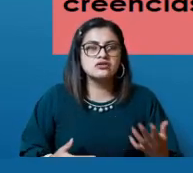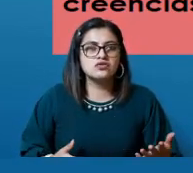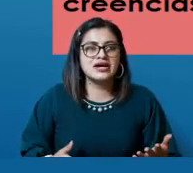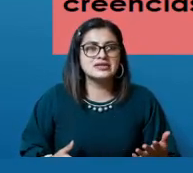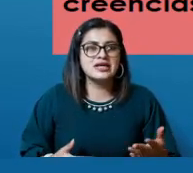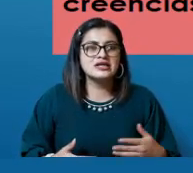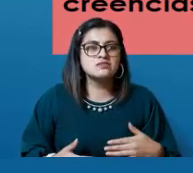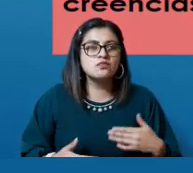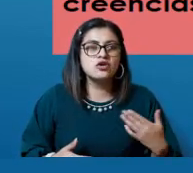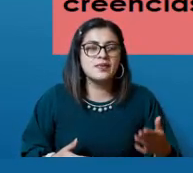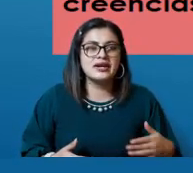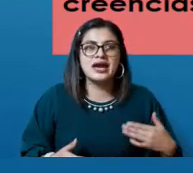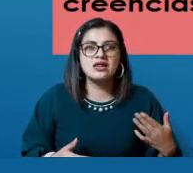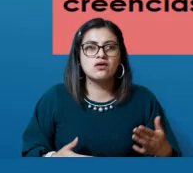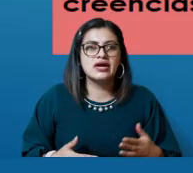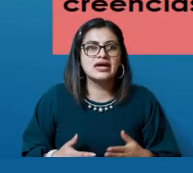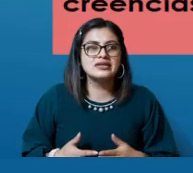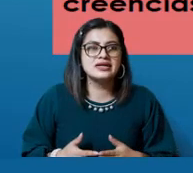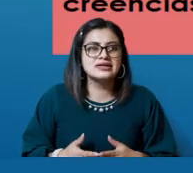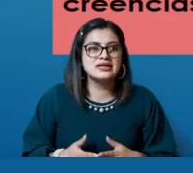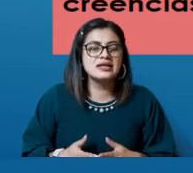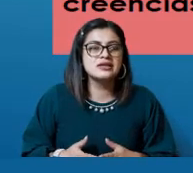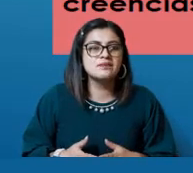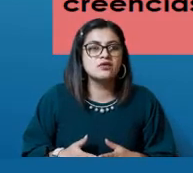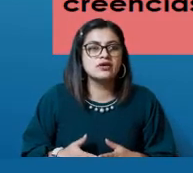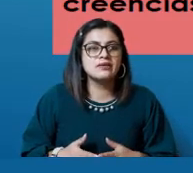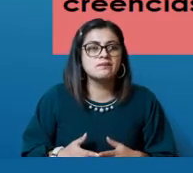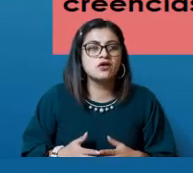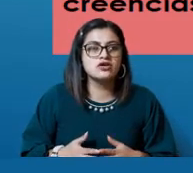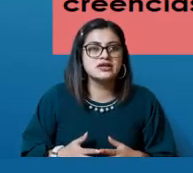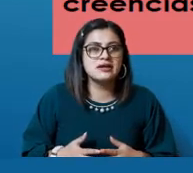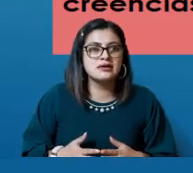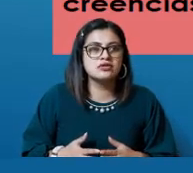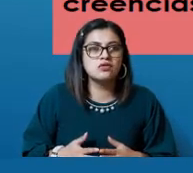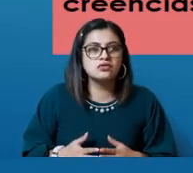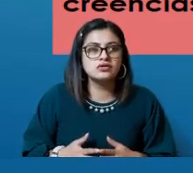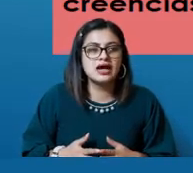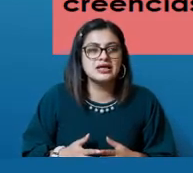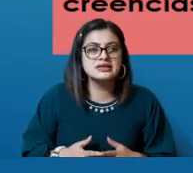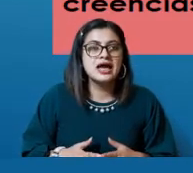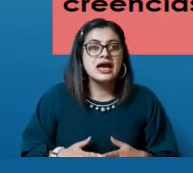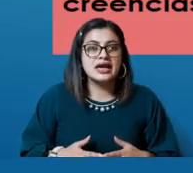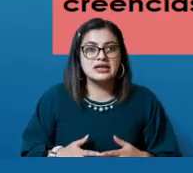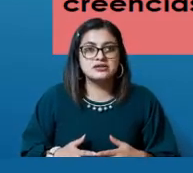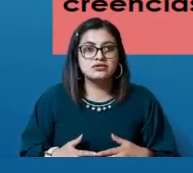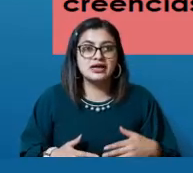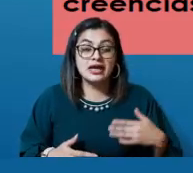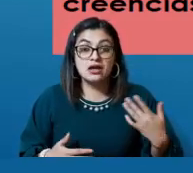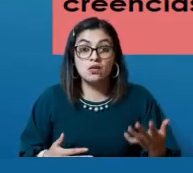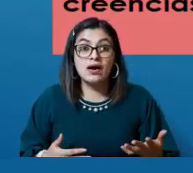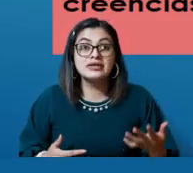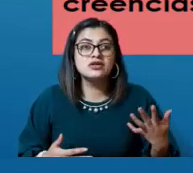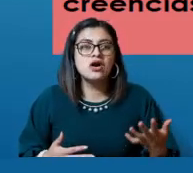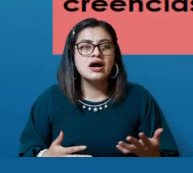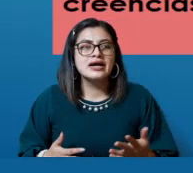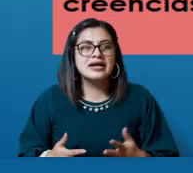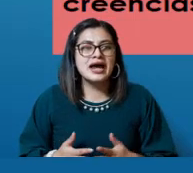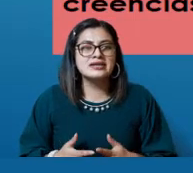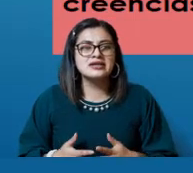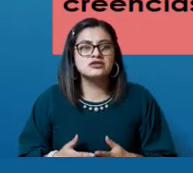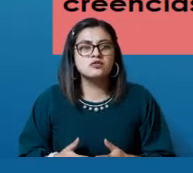folclore en Honduras es muy variado e interesante por los elementos culturales que resultan en